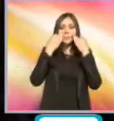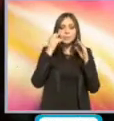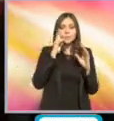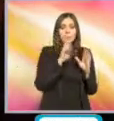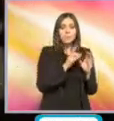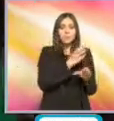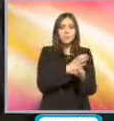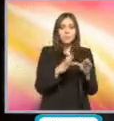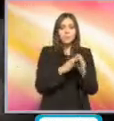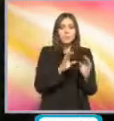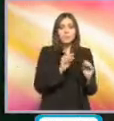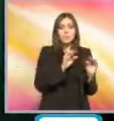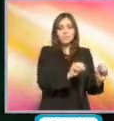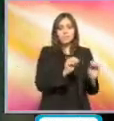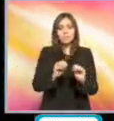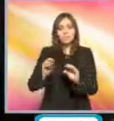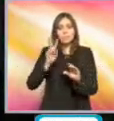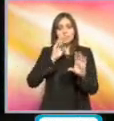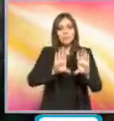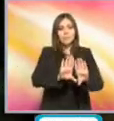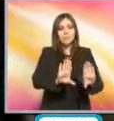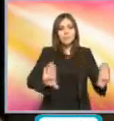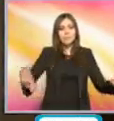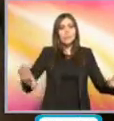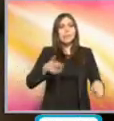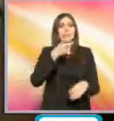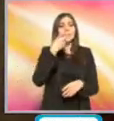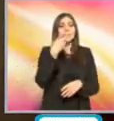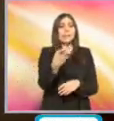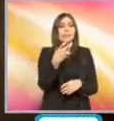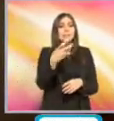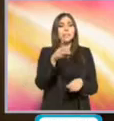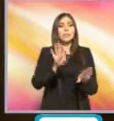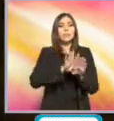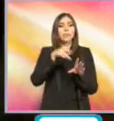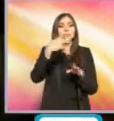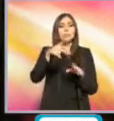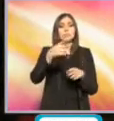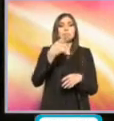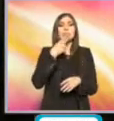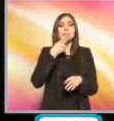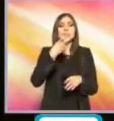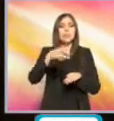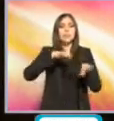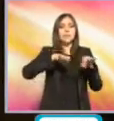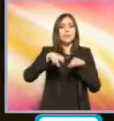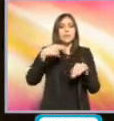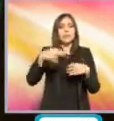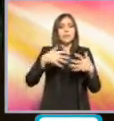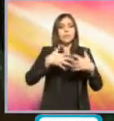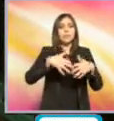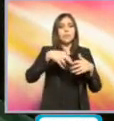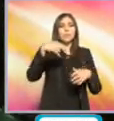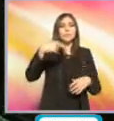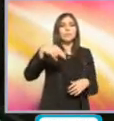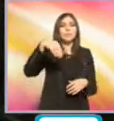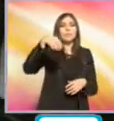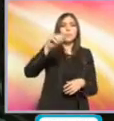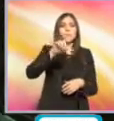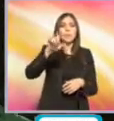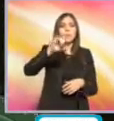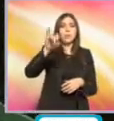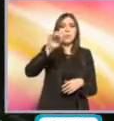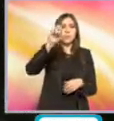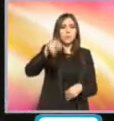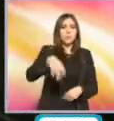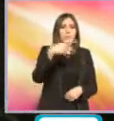acá, estas son las máquinas con que, ¿cómo se llaman, maestro? Ese es un mollejón, piedra de agua.